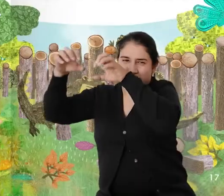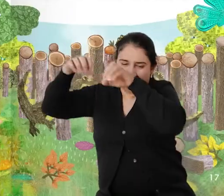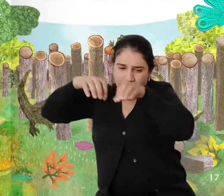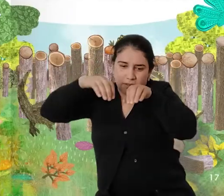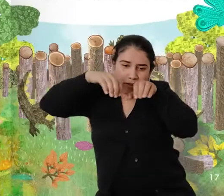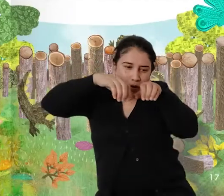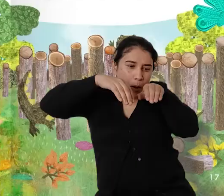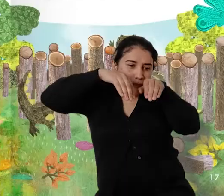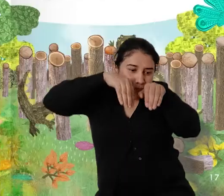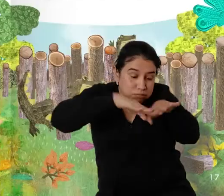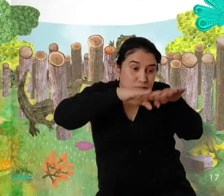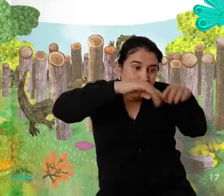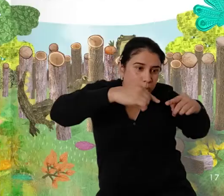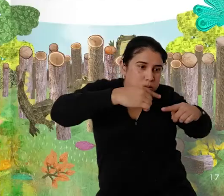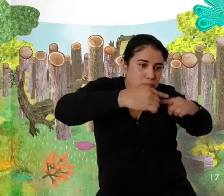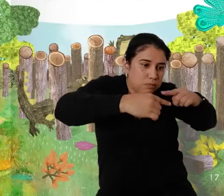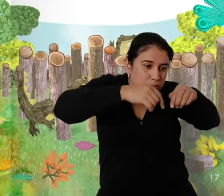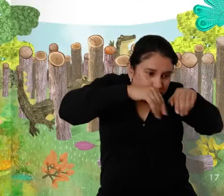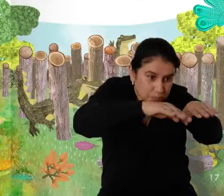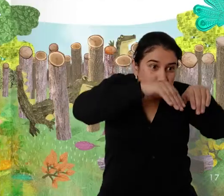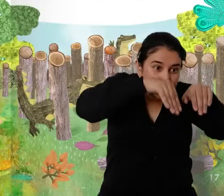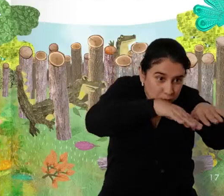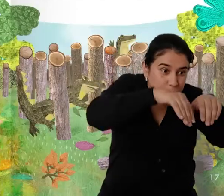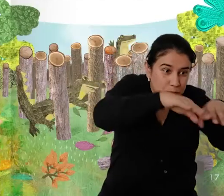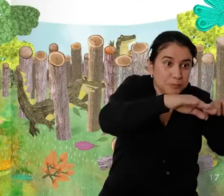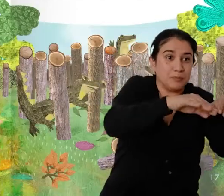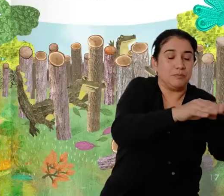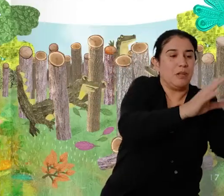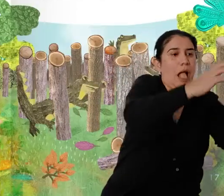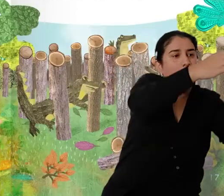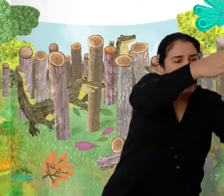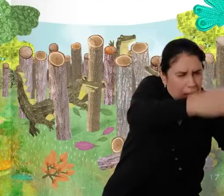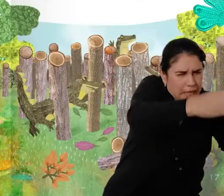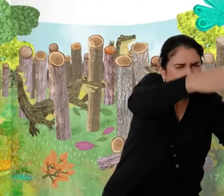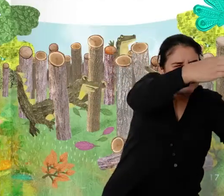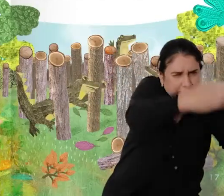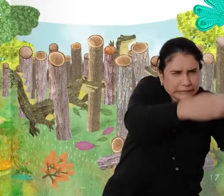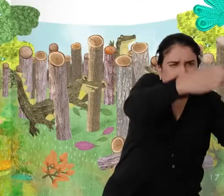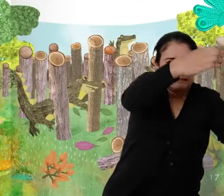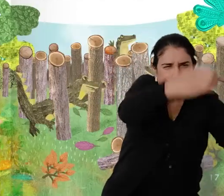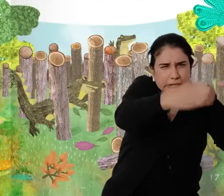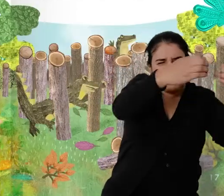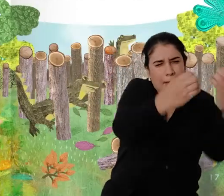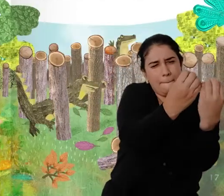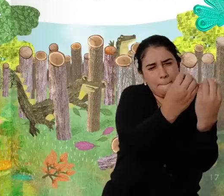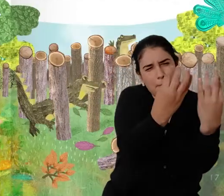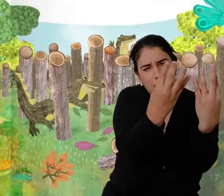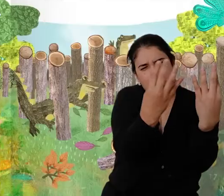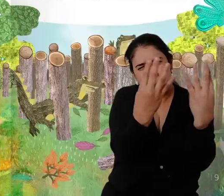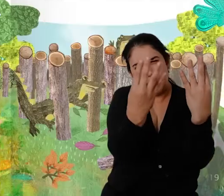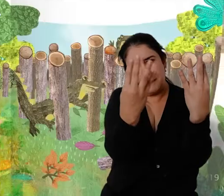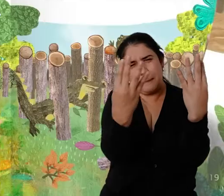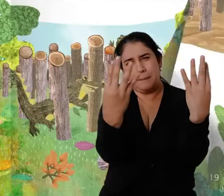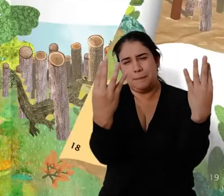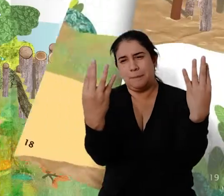cola. Los empujaron hasta el agua y los clavaron a todo lo ancho del río a 1 metro uno del